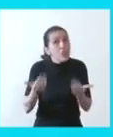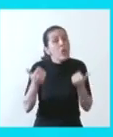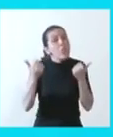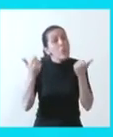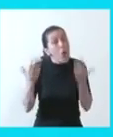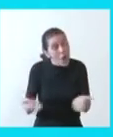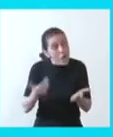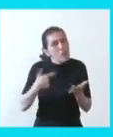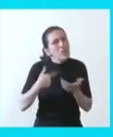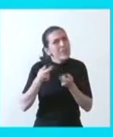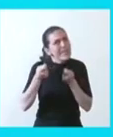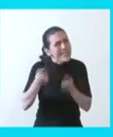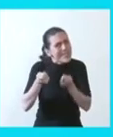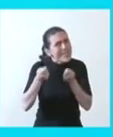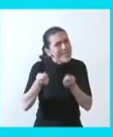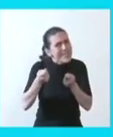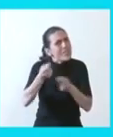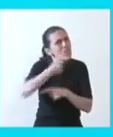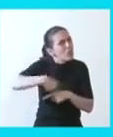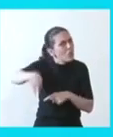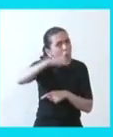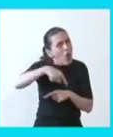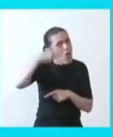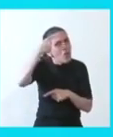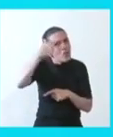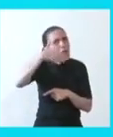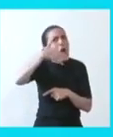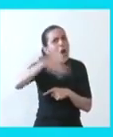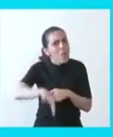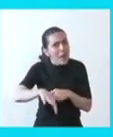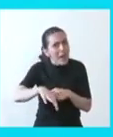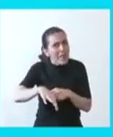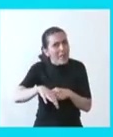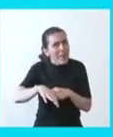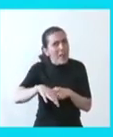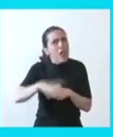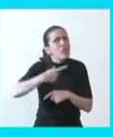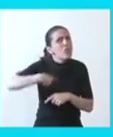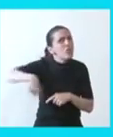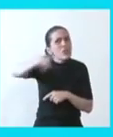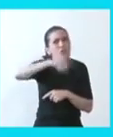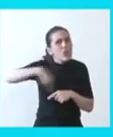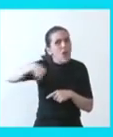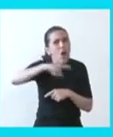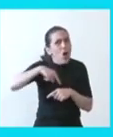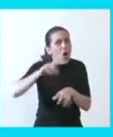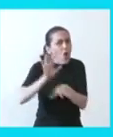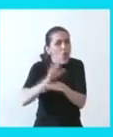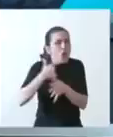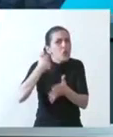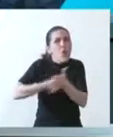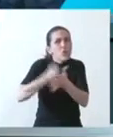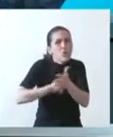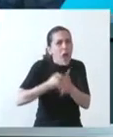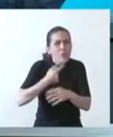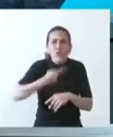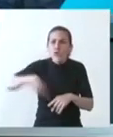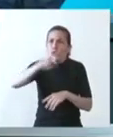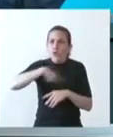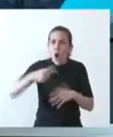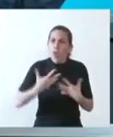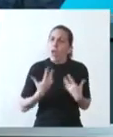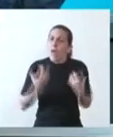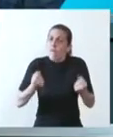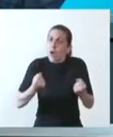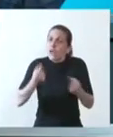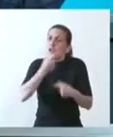yo insisto en que todos entiendan que todos somos parte de la pelea y que todos tenemos que tomar